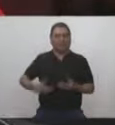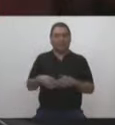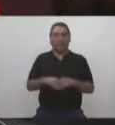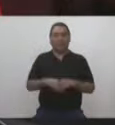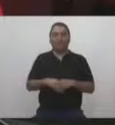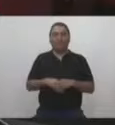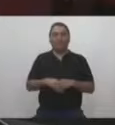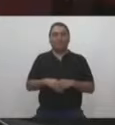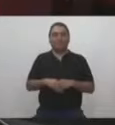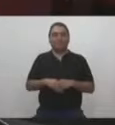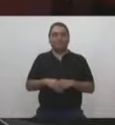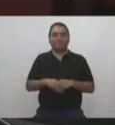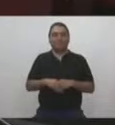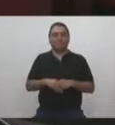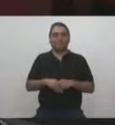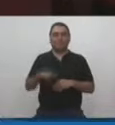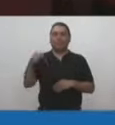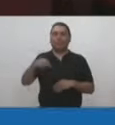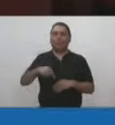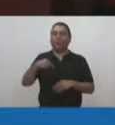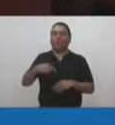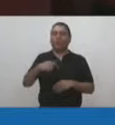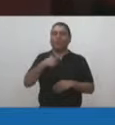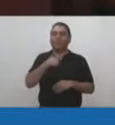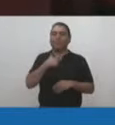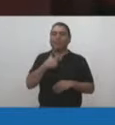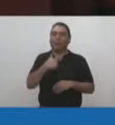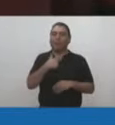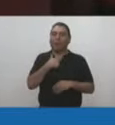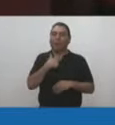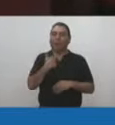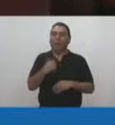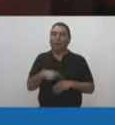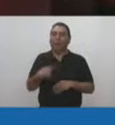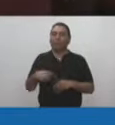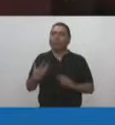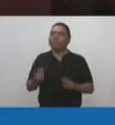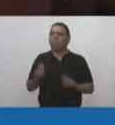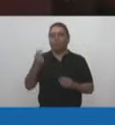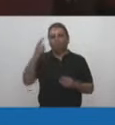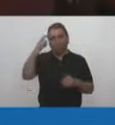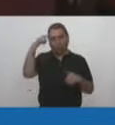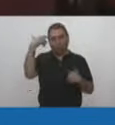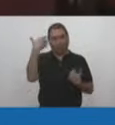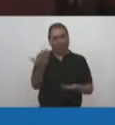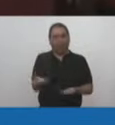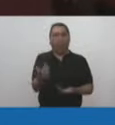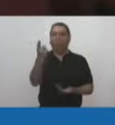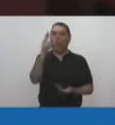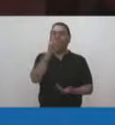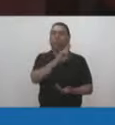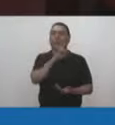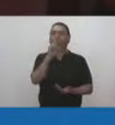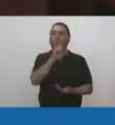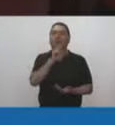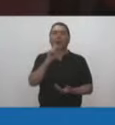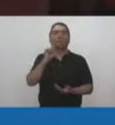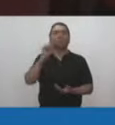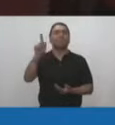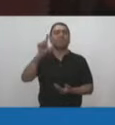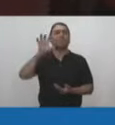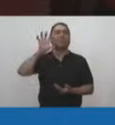Comparto, por eso lo expresé recién, que no solamente tenemos que discutir lo que debieran ganar los senadores, sino todos los